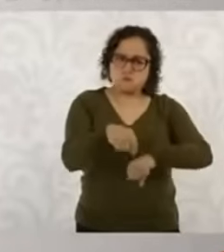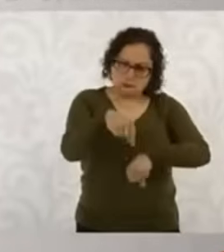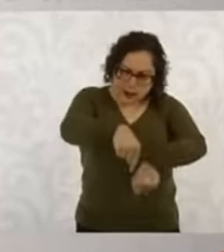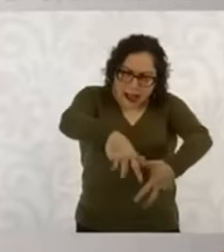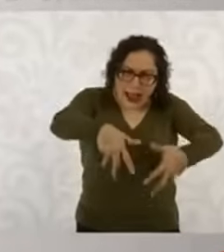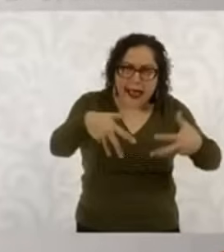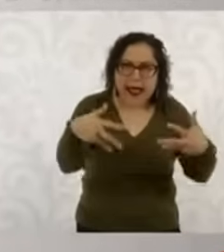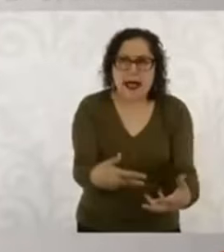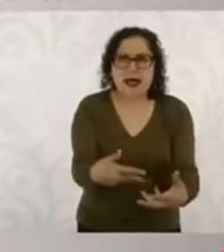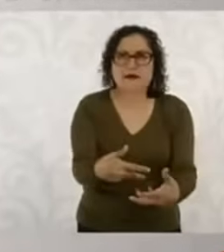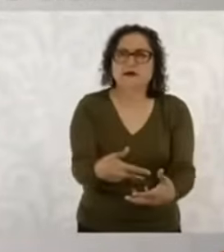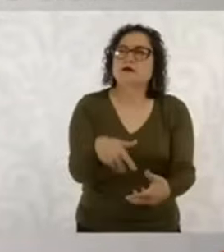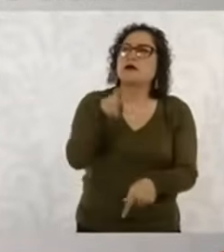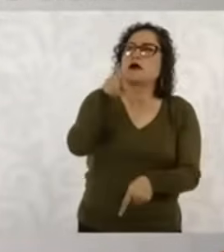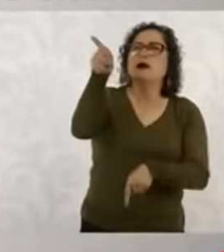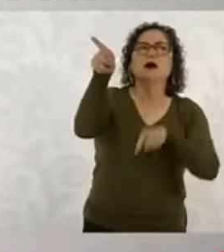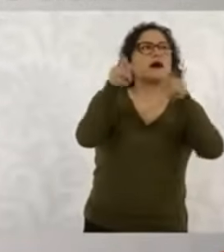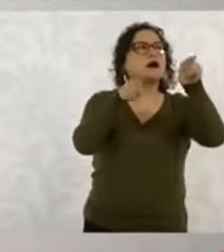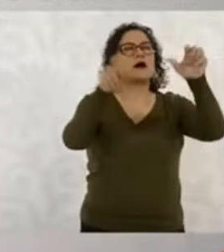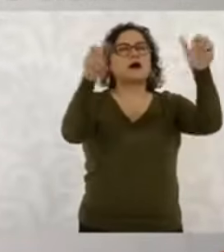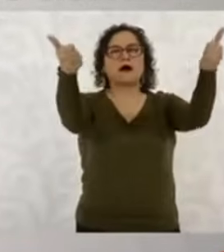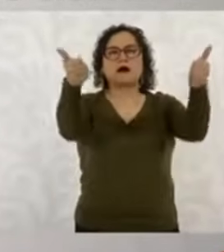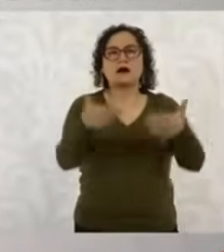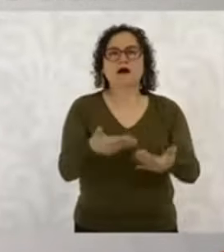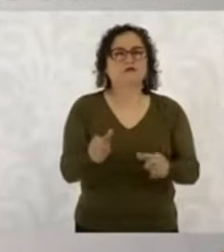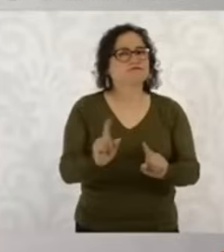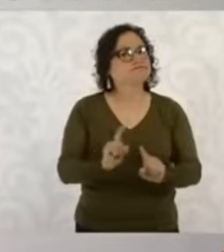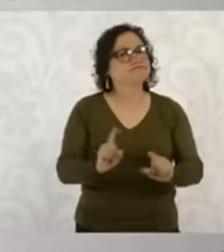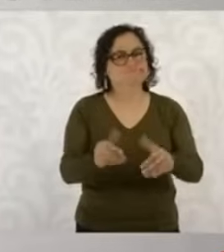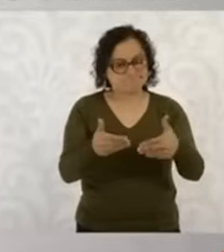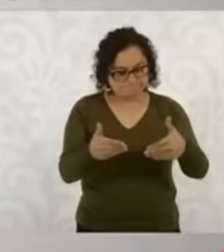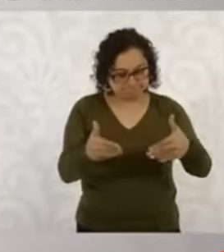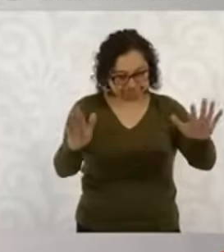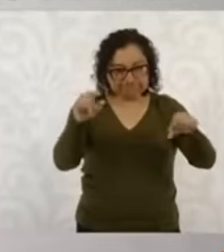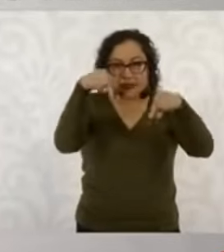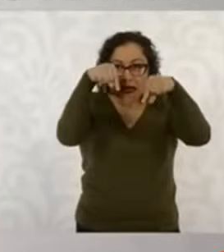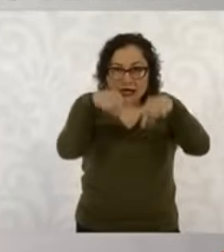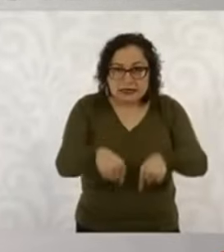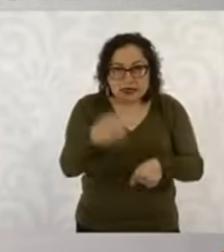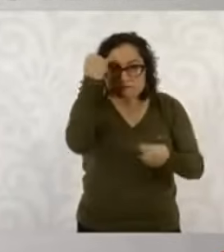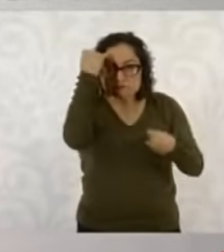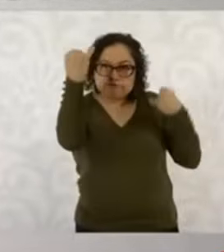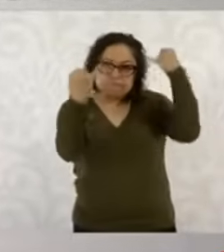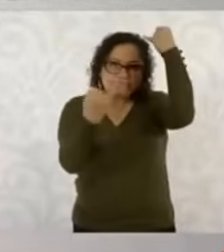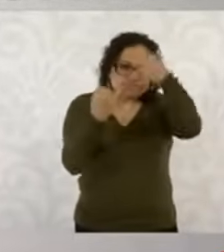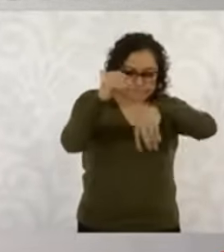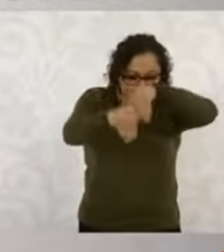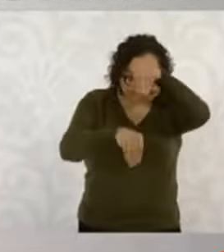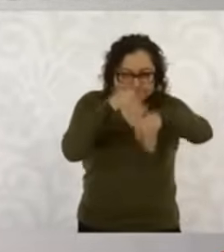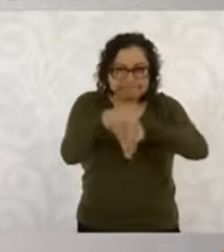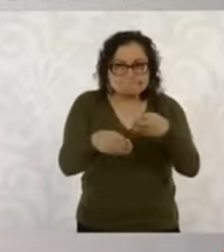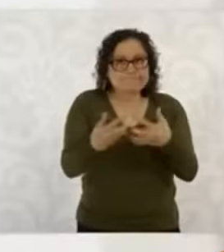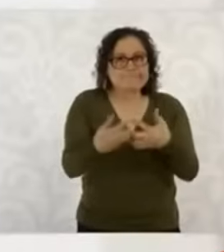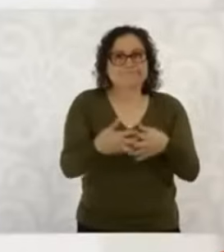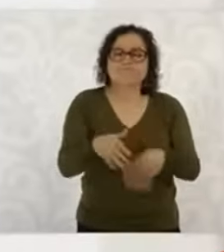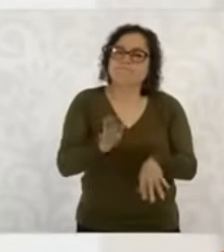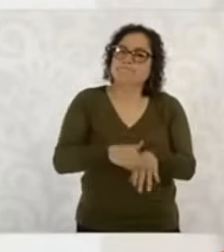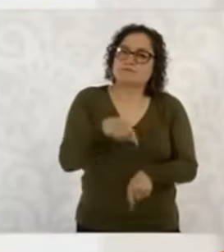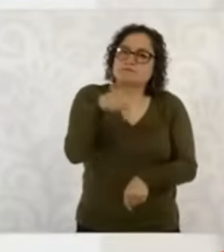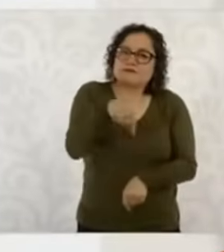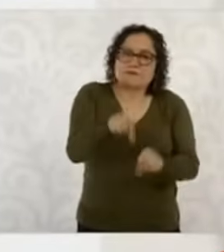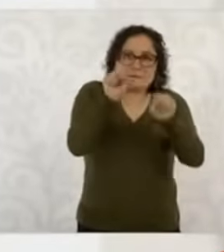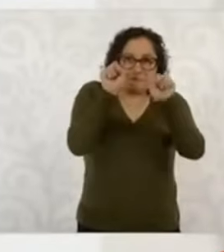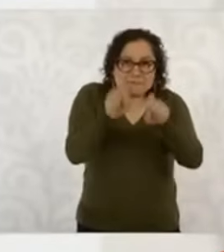que se puede producir aquí. Entonces, por eso aumentan aranceles en el marco de la Organización Mundial